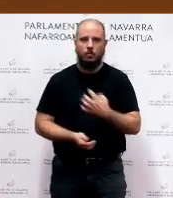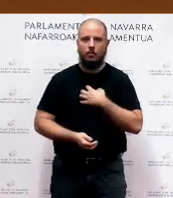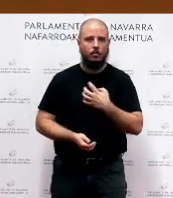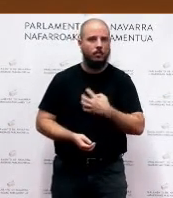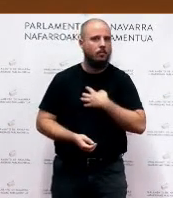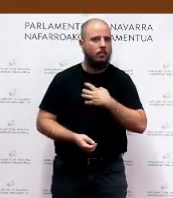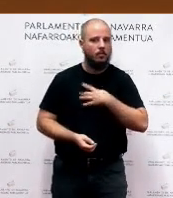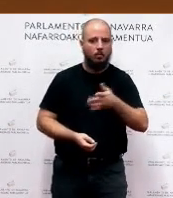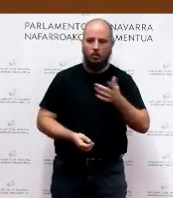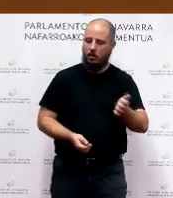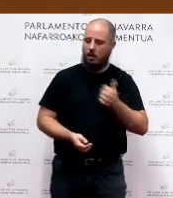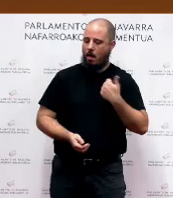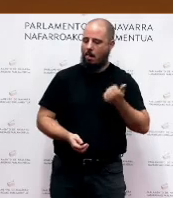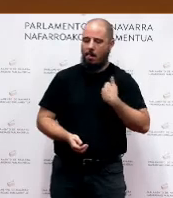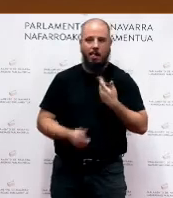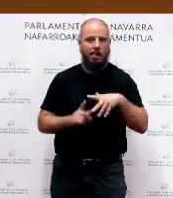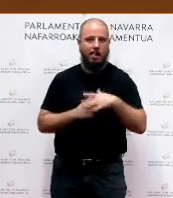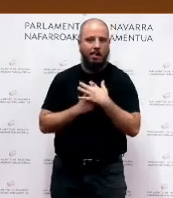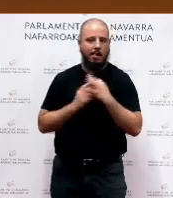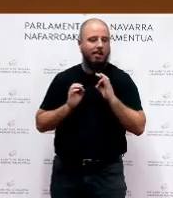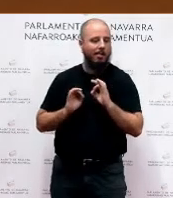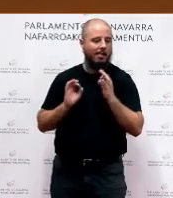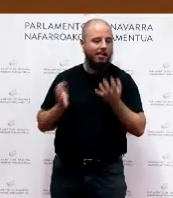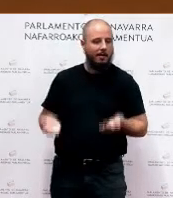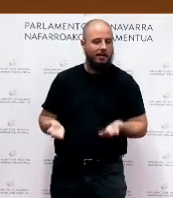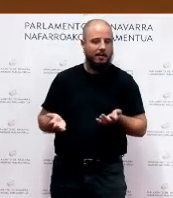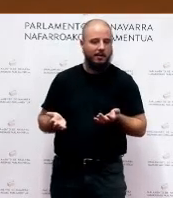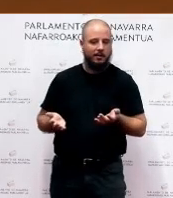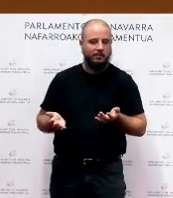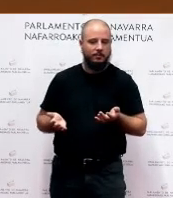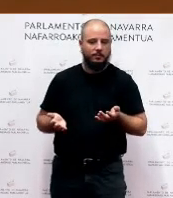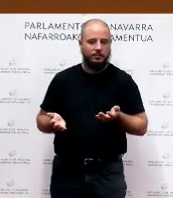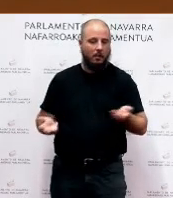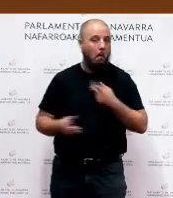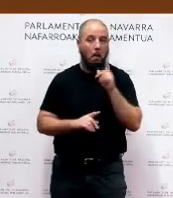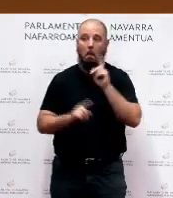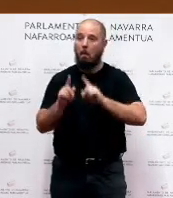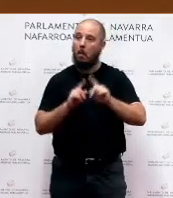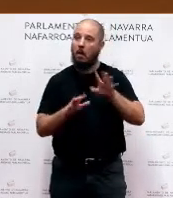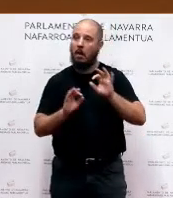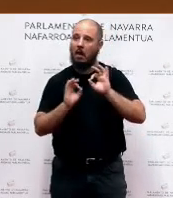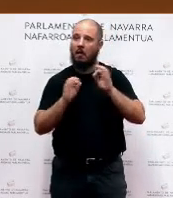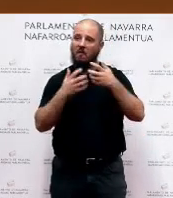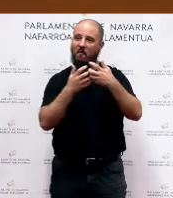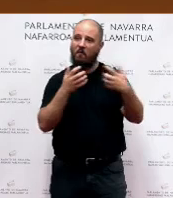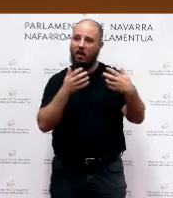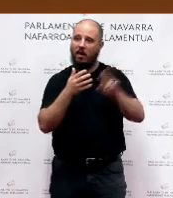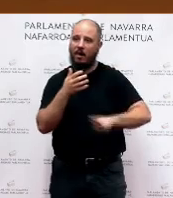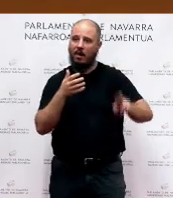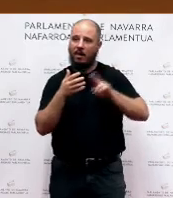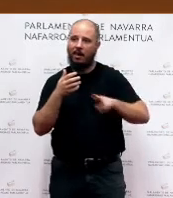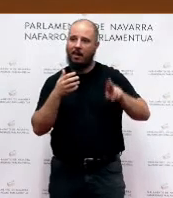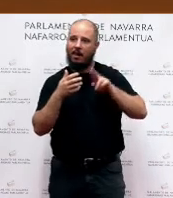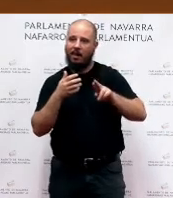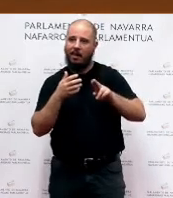se aproveche esta circunstancia para despacharse el problema con una muletilla recurrente con la